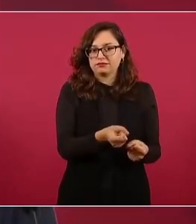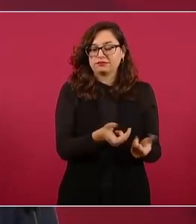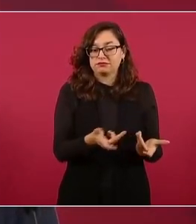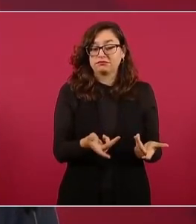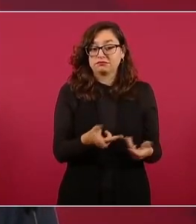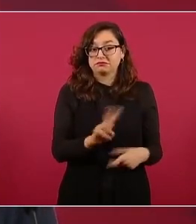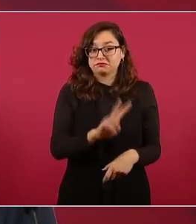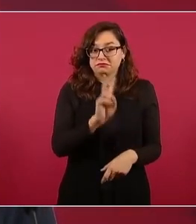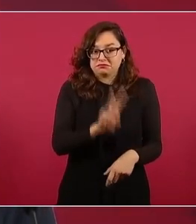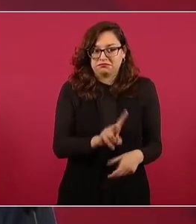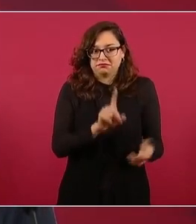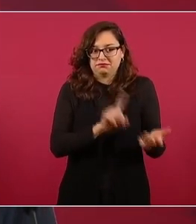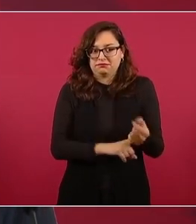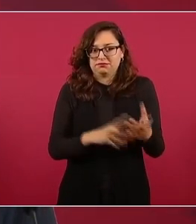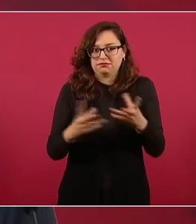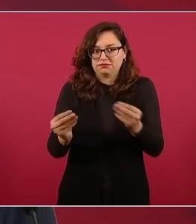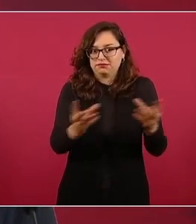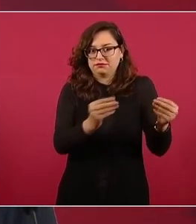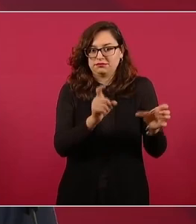importante.